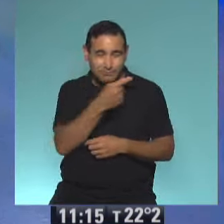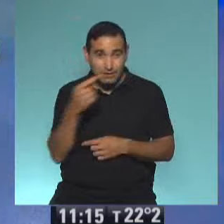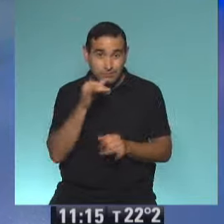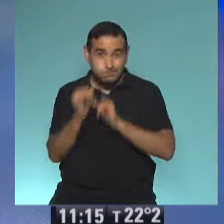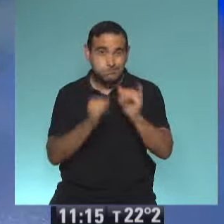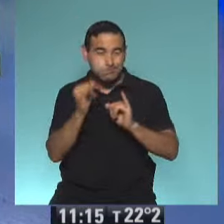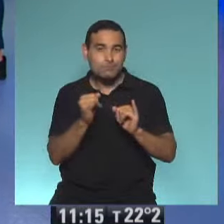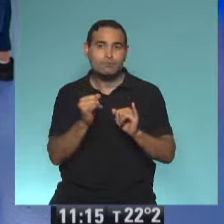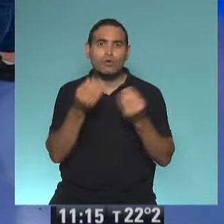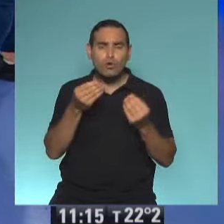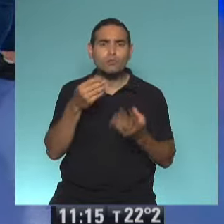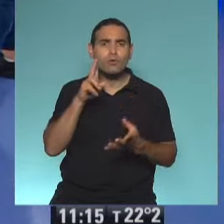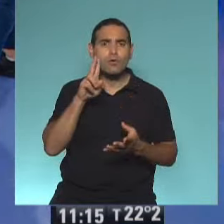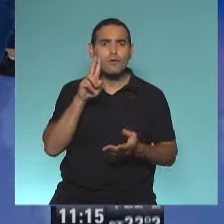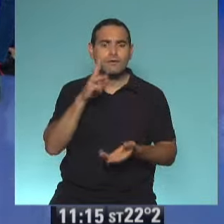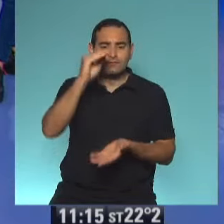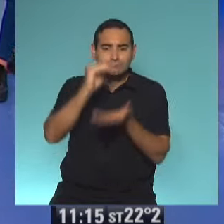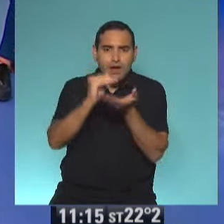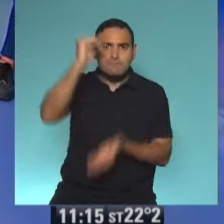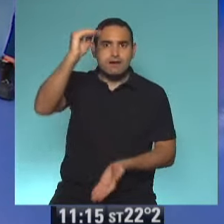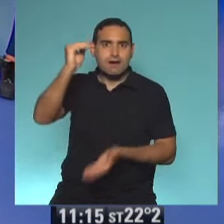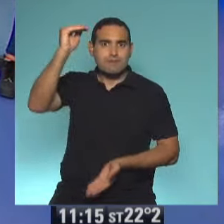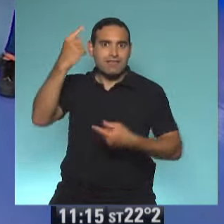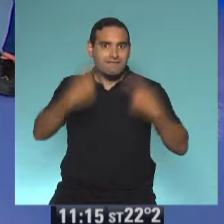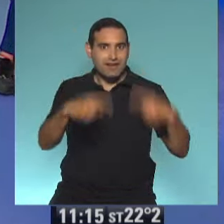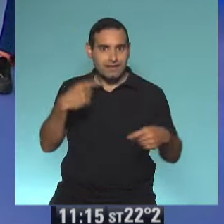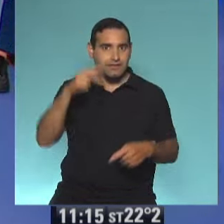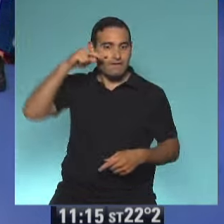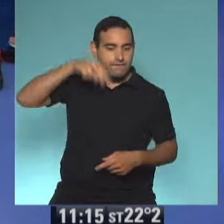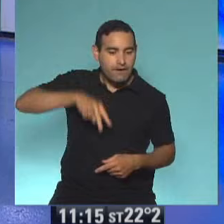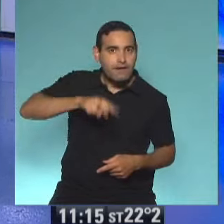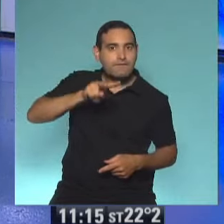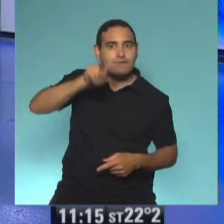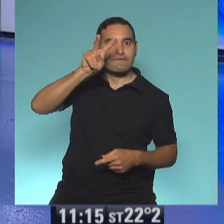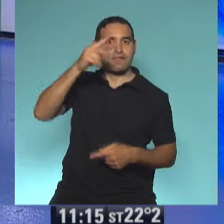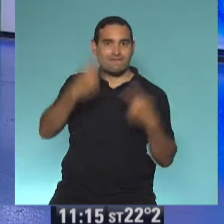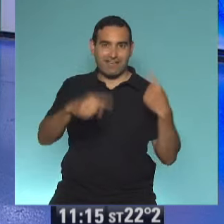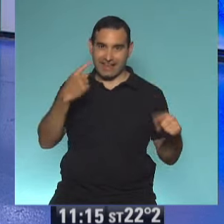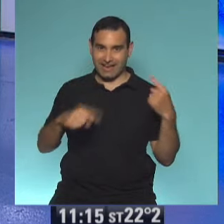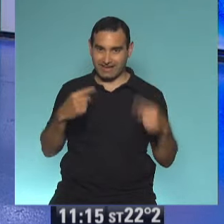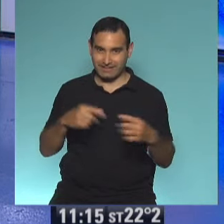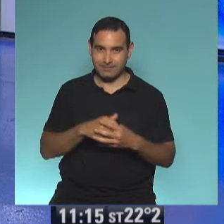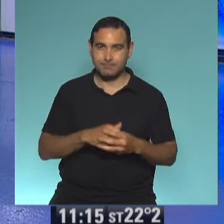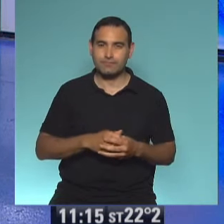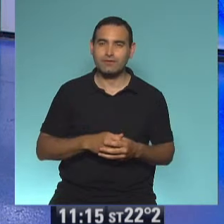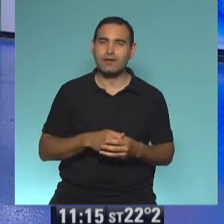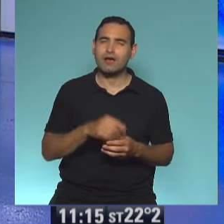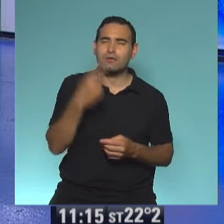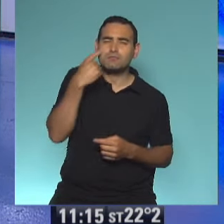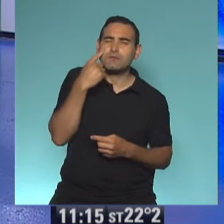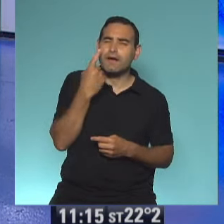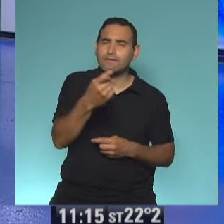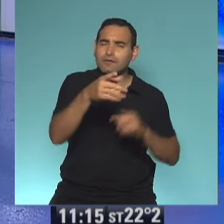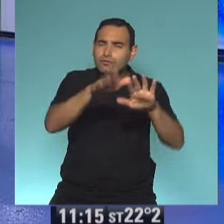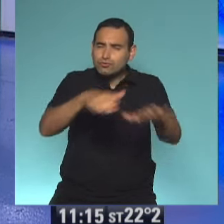Pero ¿cómo podemos ver de diferentes tamaños? Hay un elemento también. Además de la regla que estuvimos usando, la cinta métrica. A ver si los chicos,